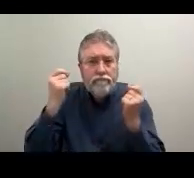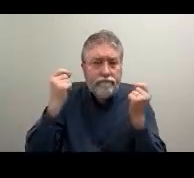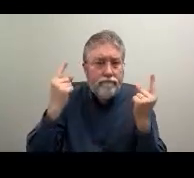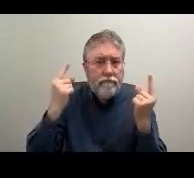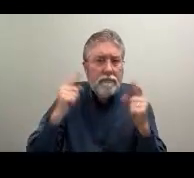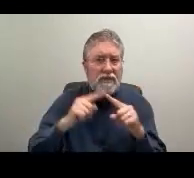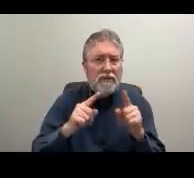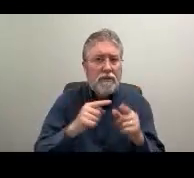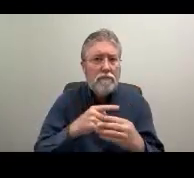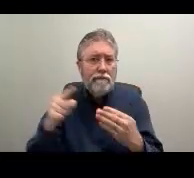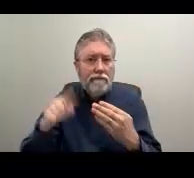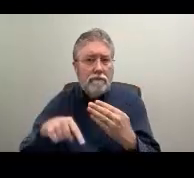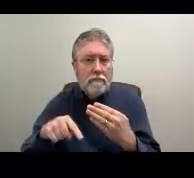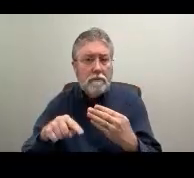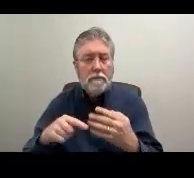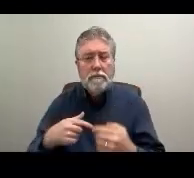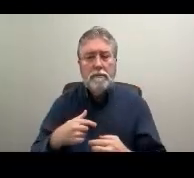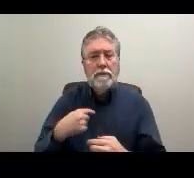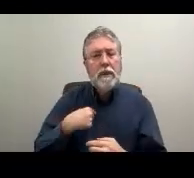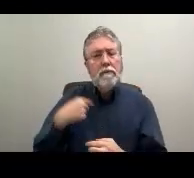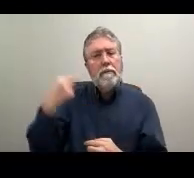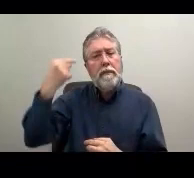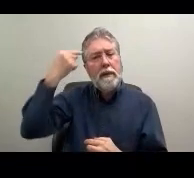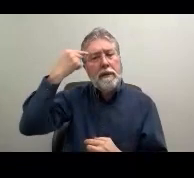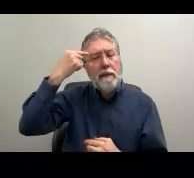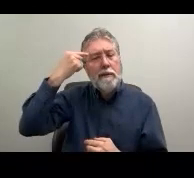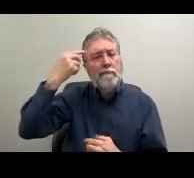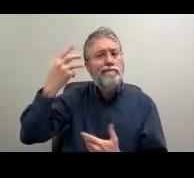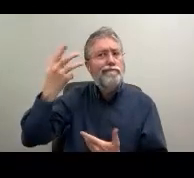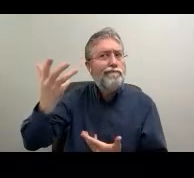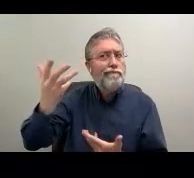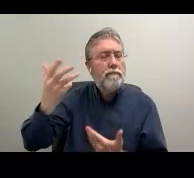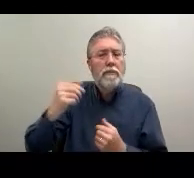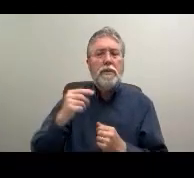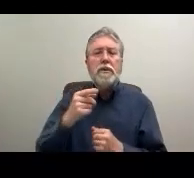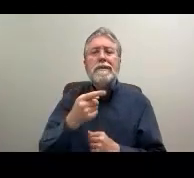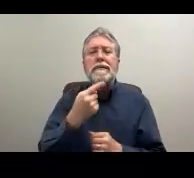que mencionaste sobre contextualizar los datos.